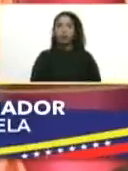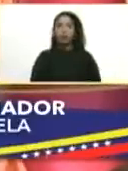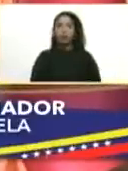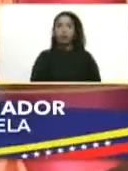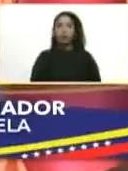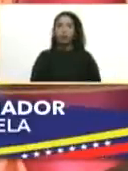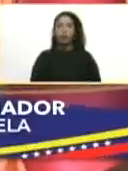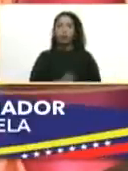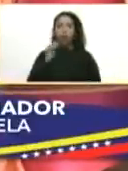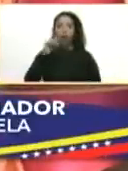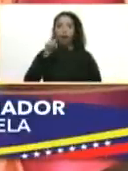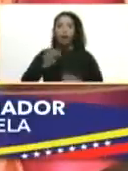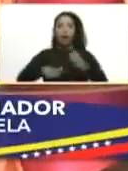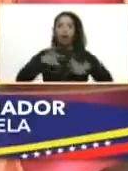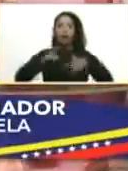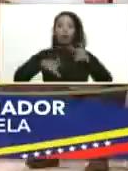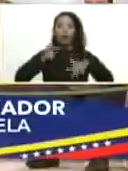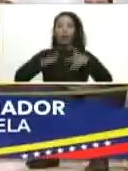Este acto